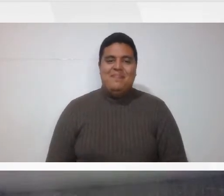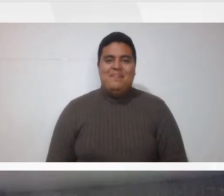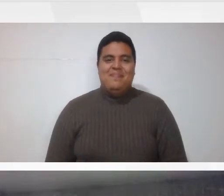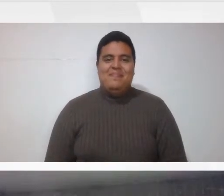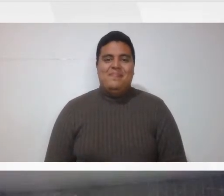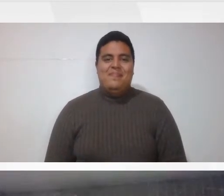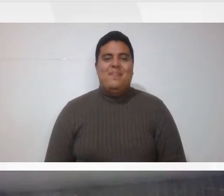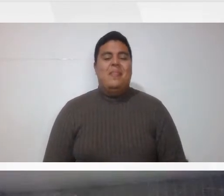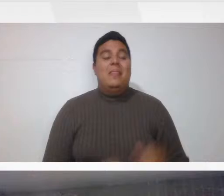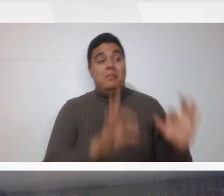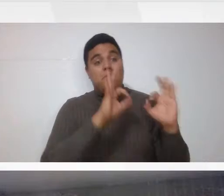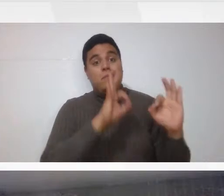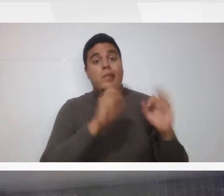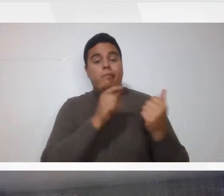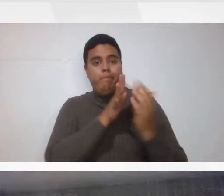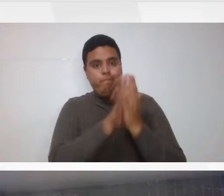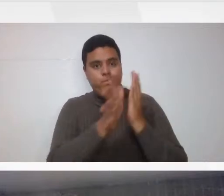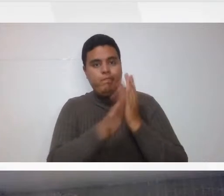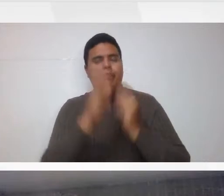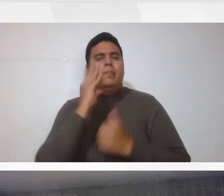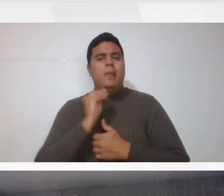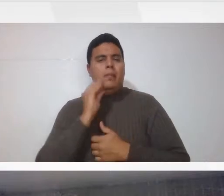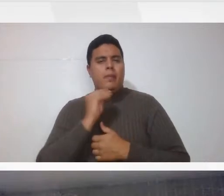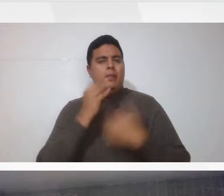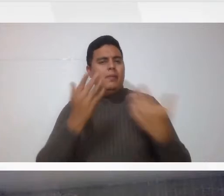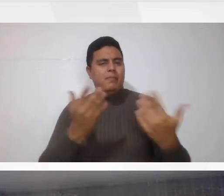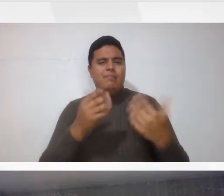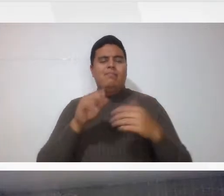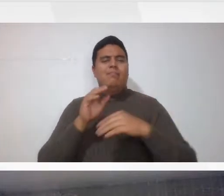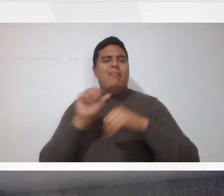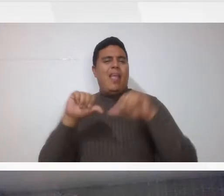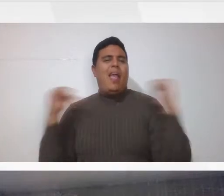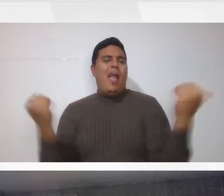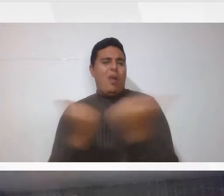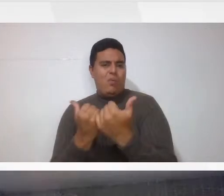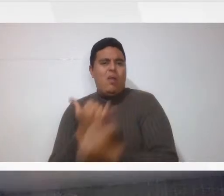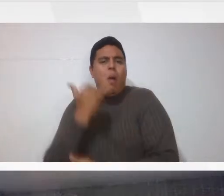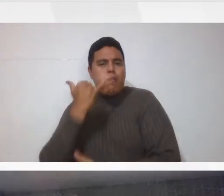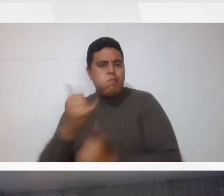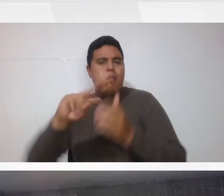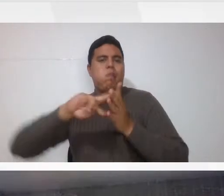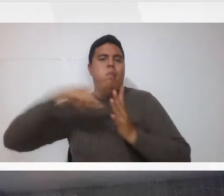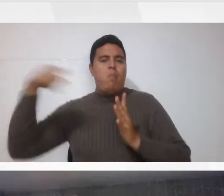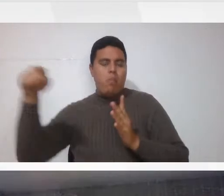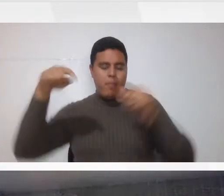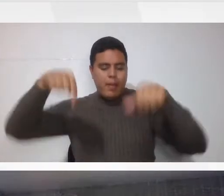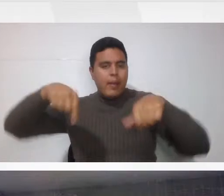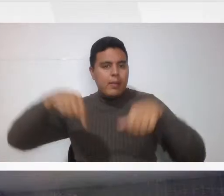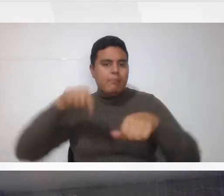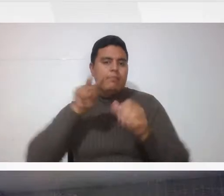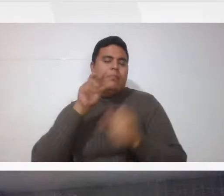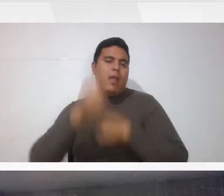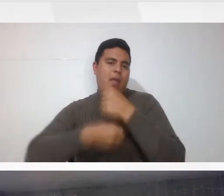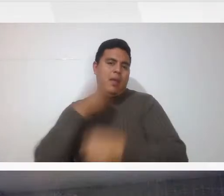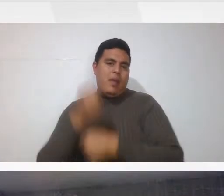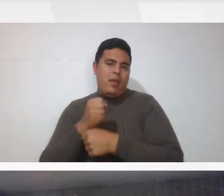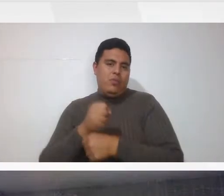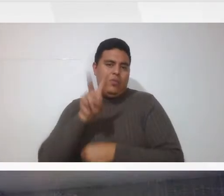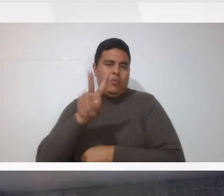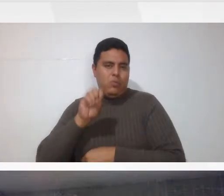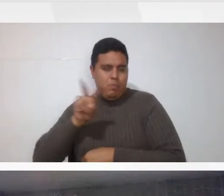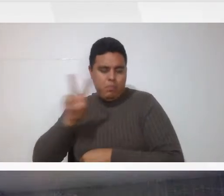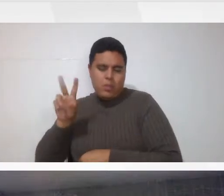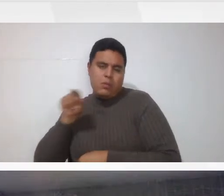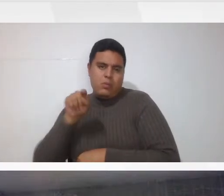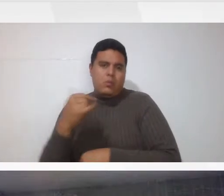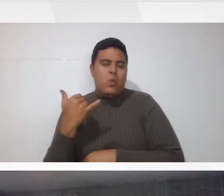Bueno, le voy a contar mi experiencia con el joven en el aula. Realmente apenas este año lo distingo, pero a él primero no le